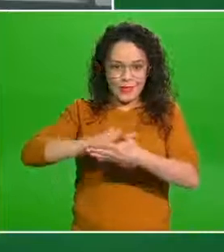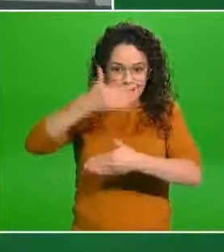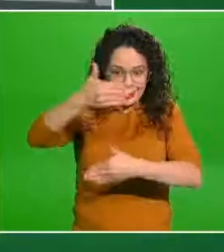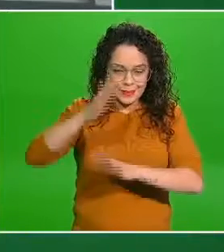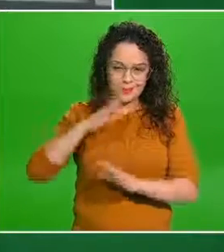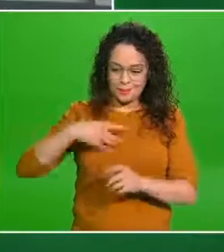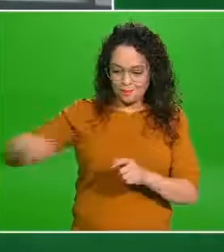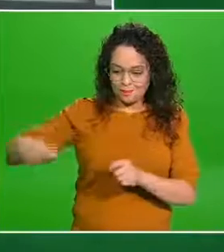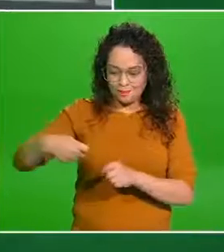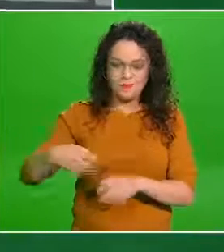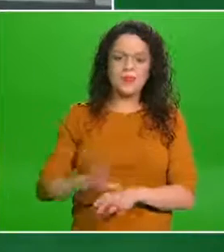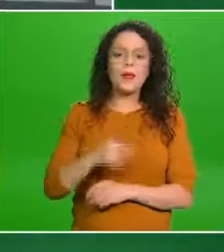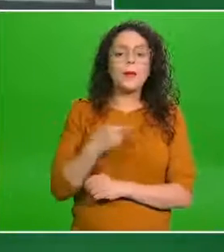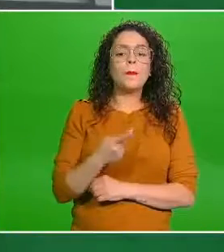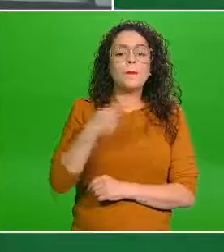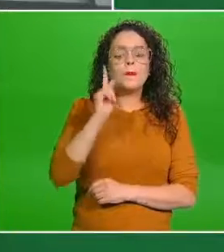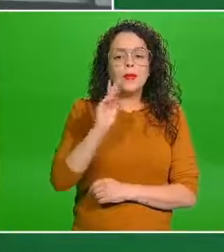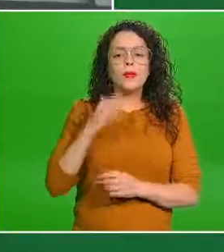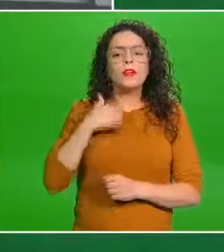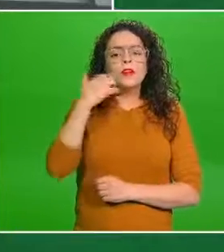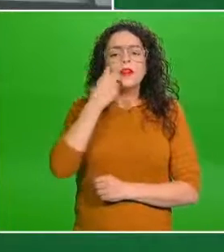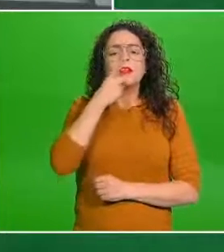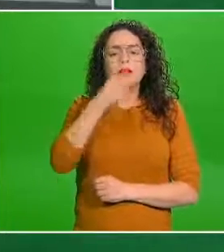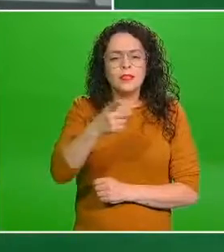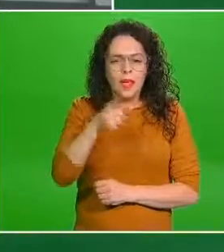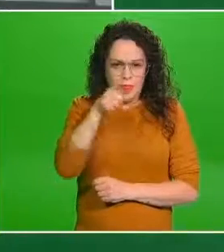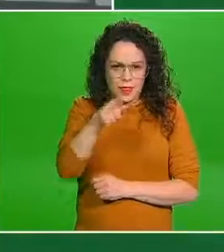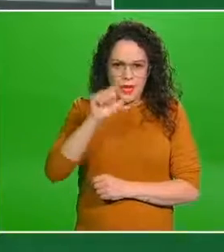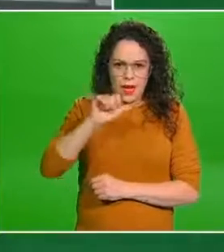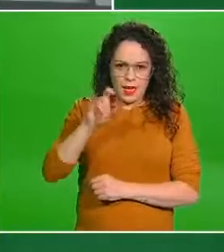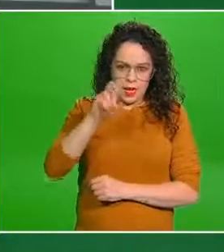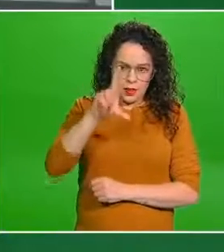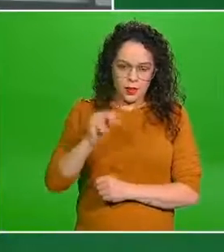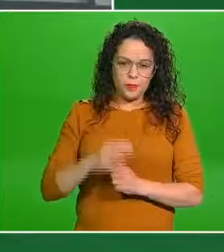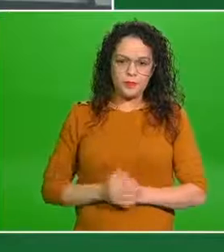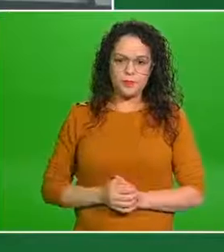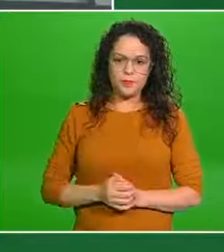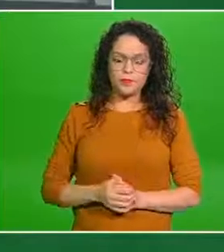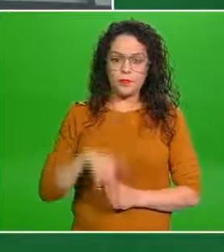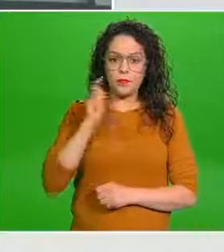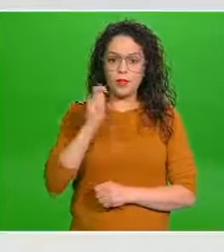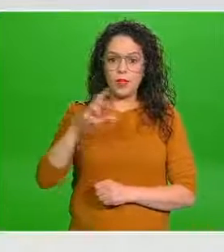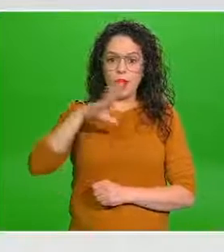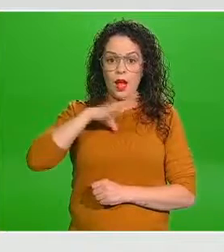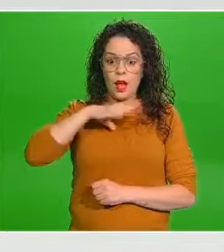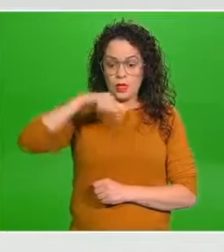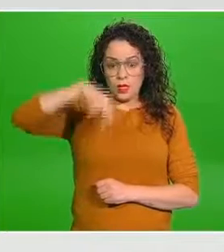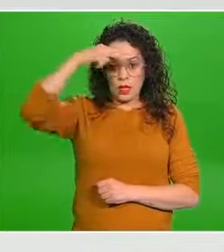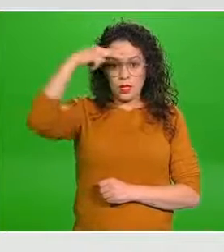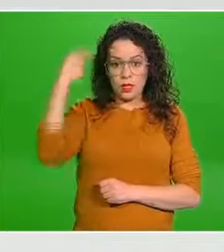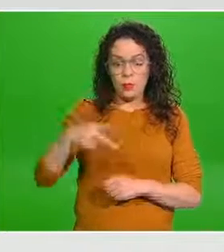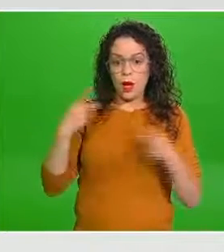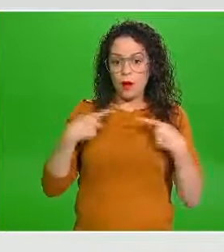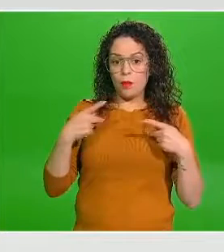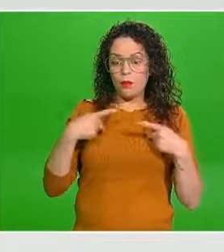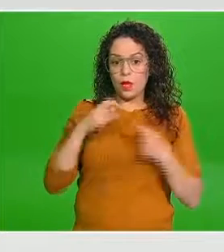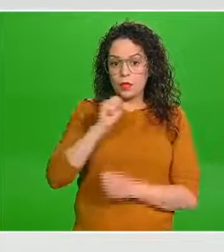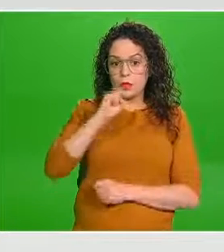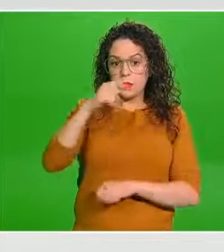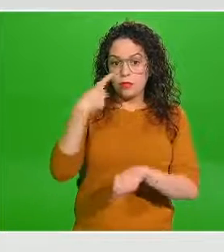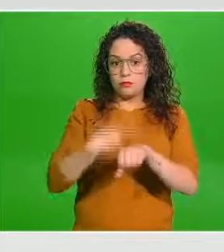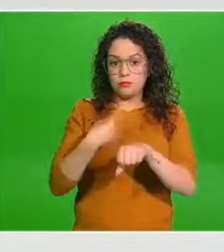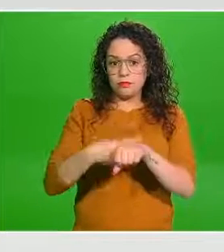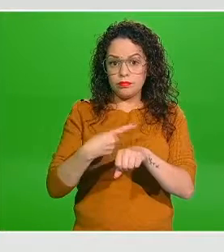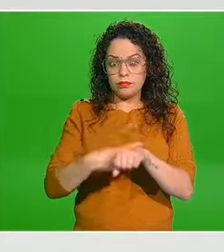la idea es que, Alejandro, lo que te quiero decir es que el índice de positividad que está manejando nuestro país, afortunadamente no